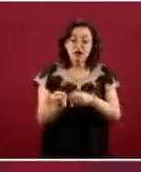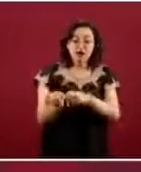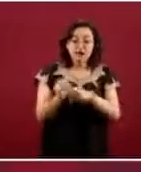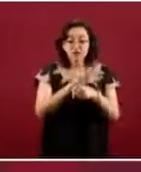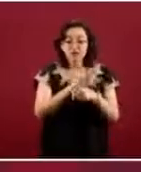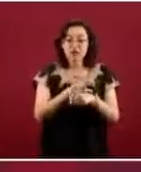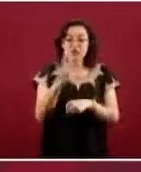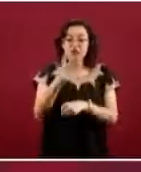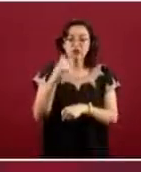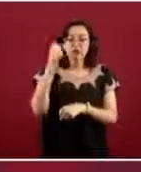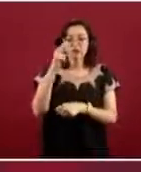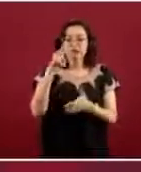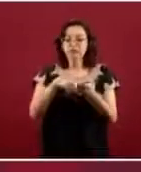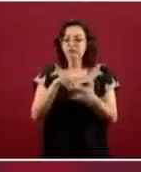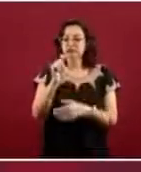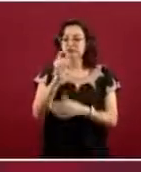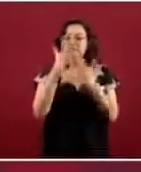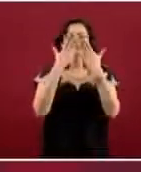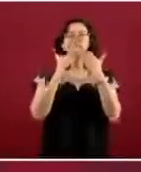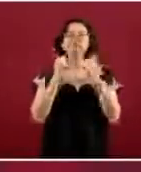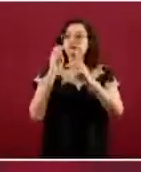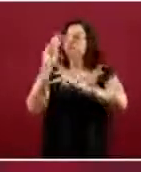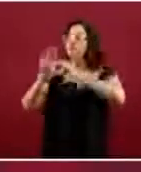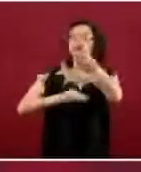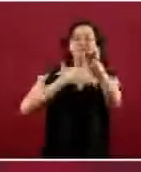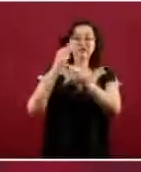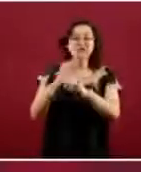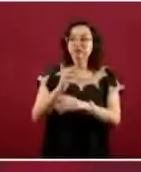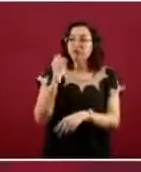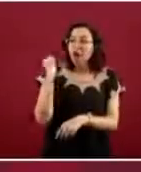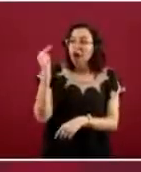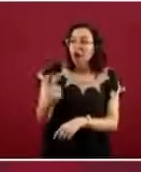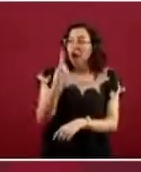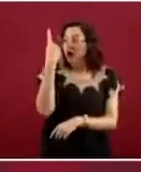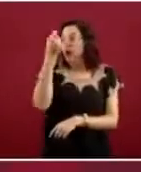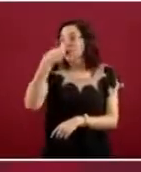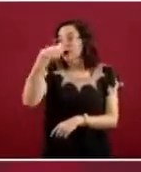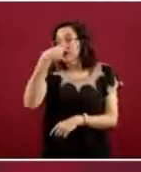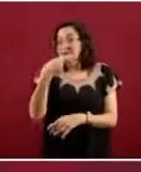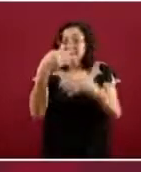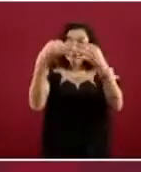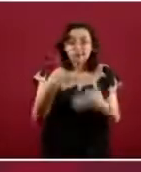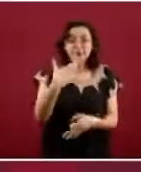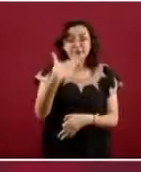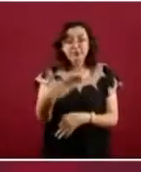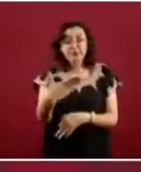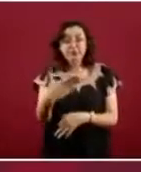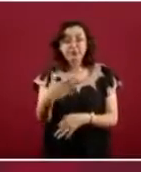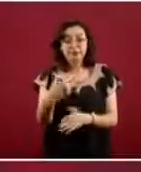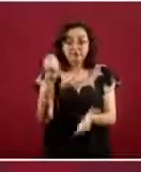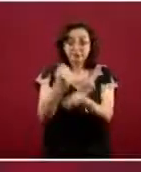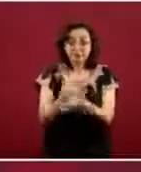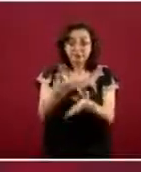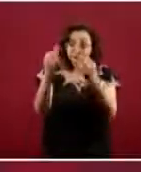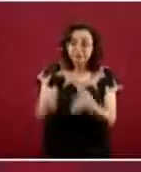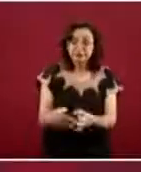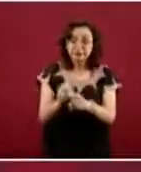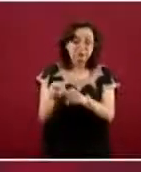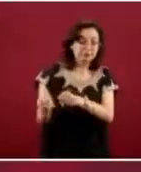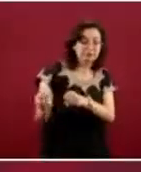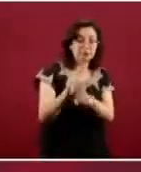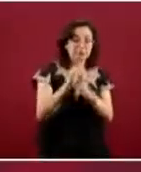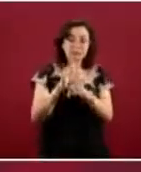de abril de 2020, no existe en el mundo entero ningún medicamento que esté validado, autorizado,